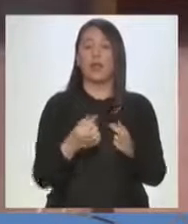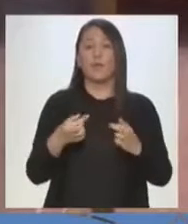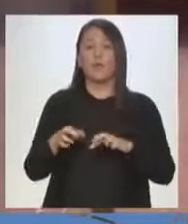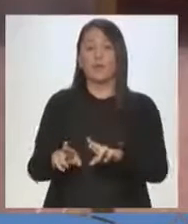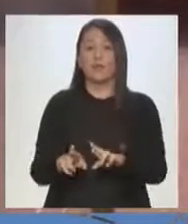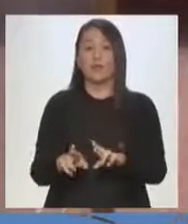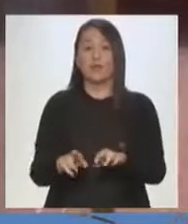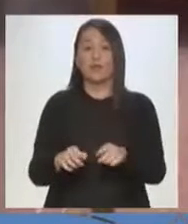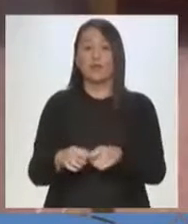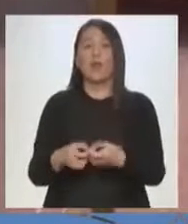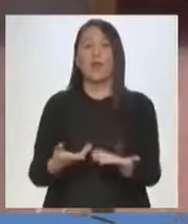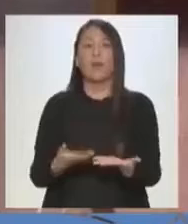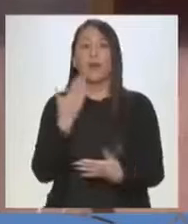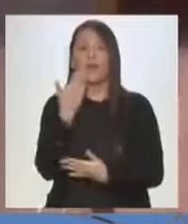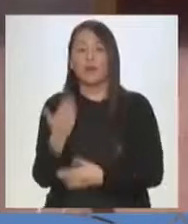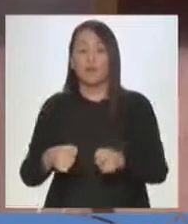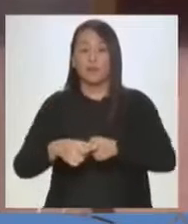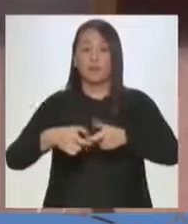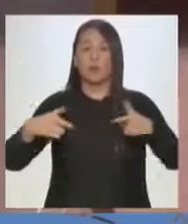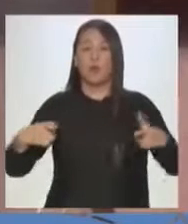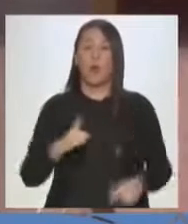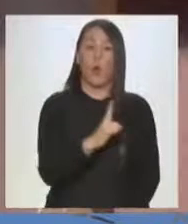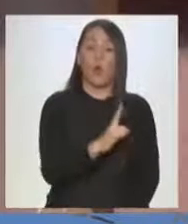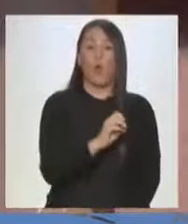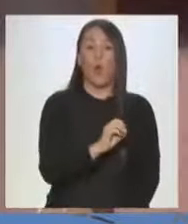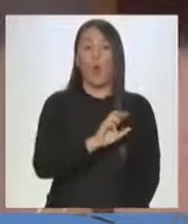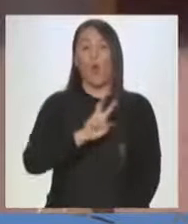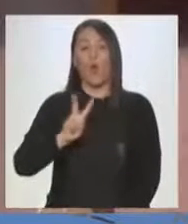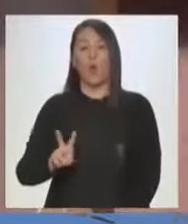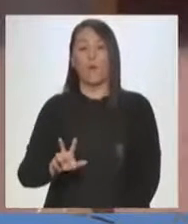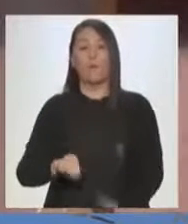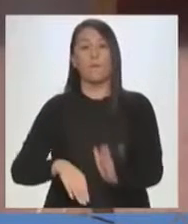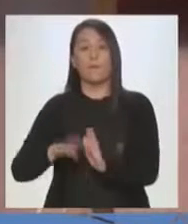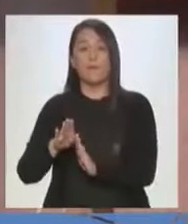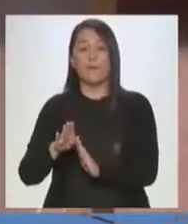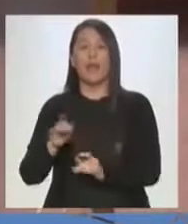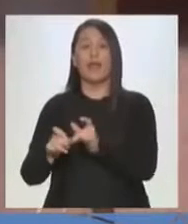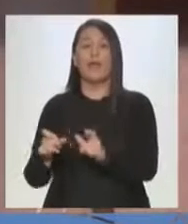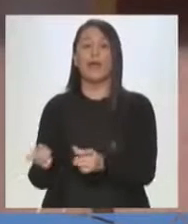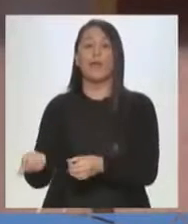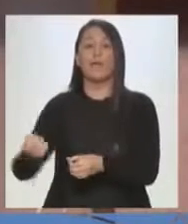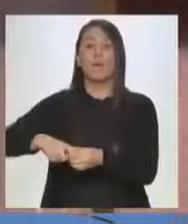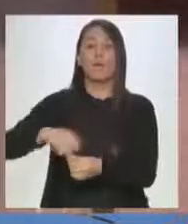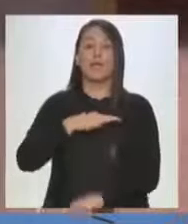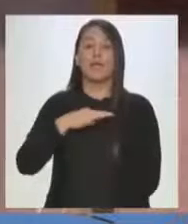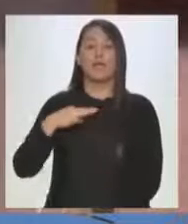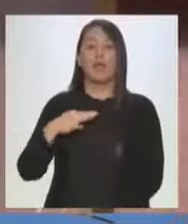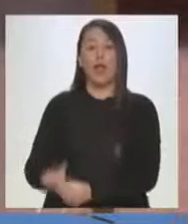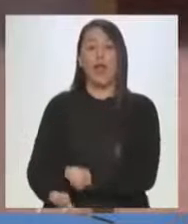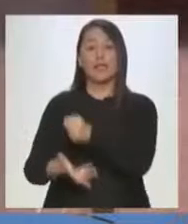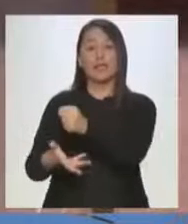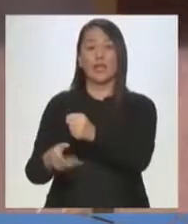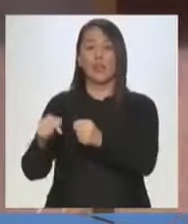de extensión de los beneficios mediante uno o más decretos exentos del ministro de Hacienda. La intención de este artículo era delegar en